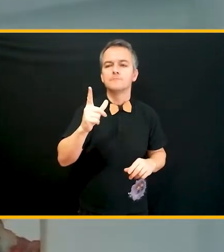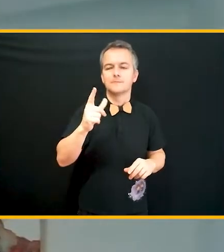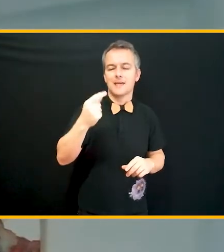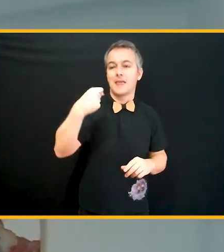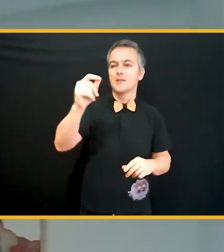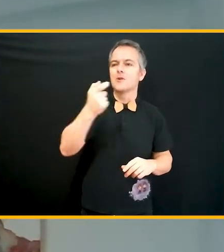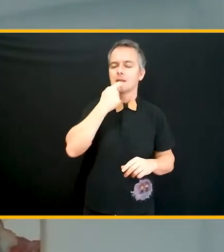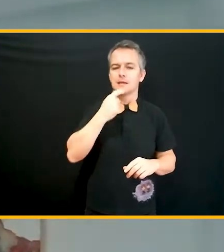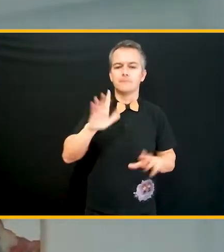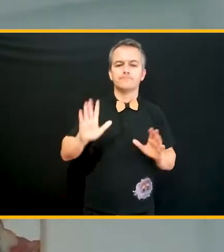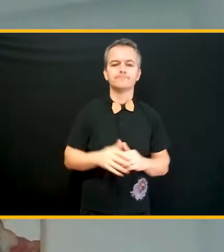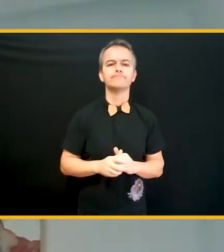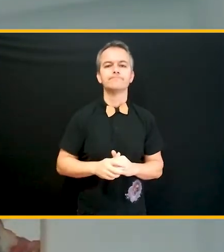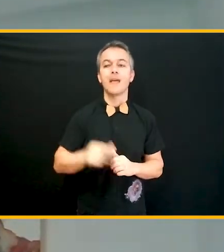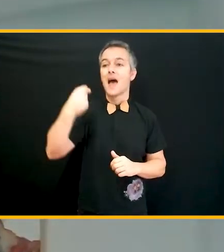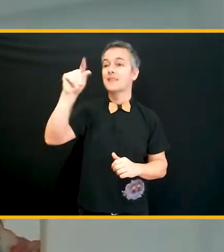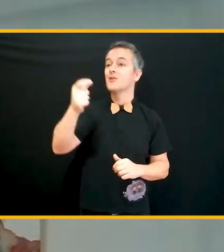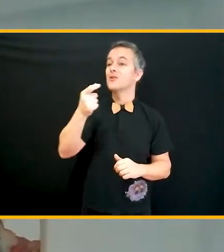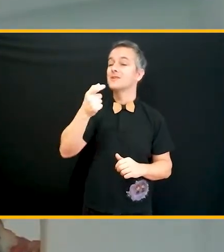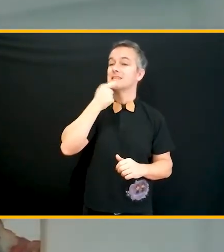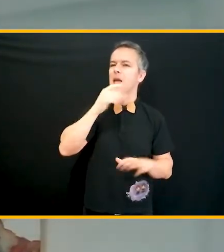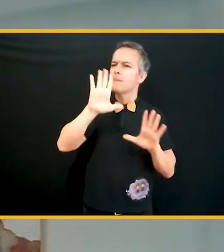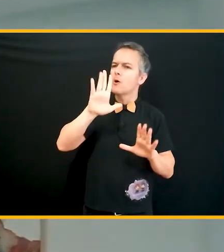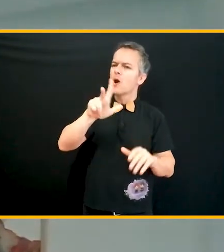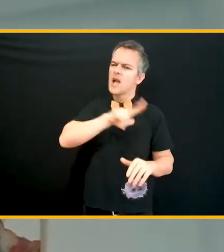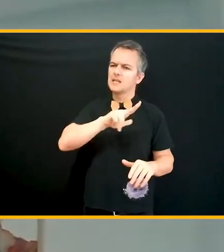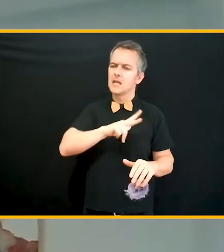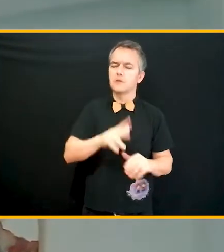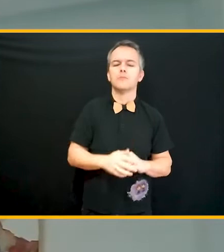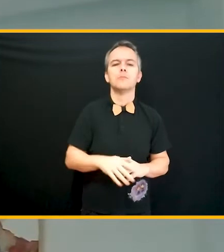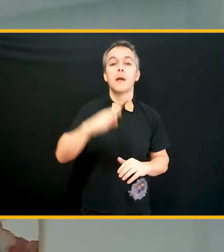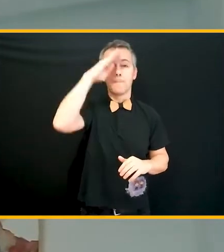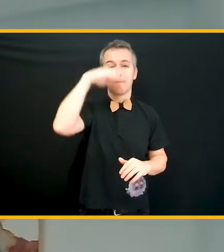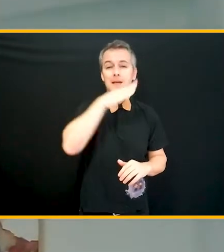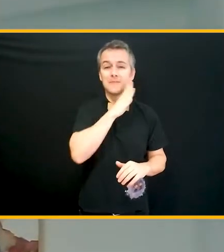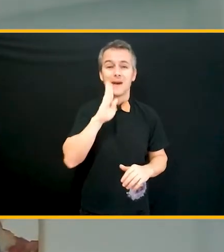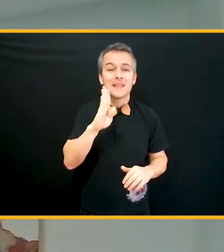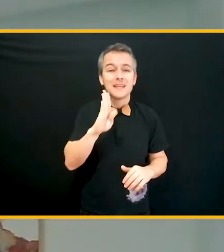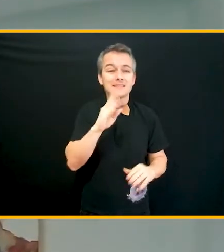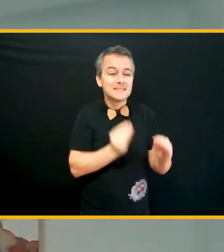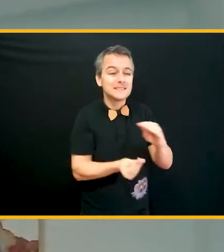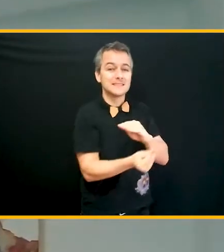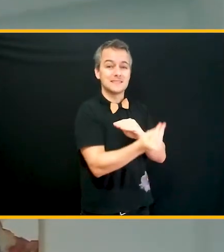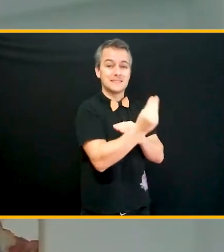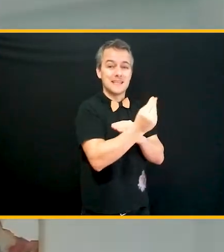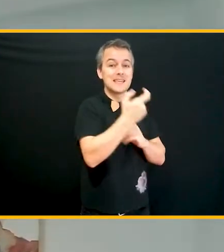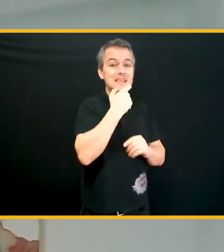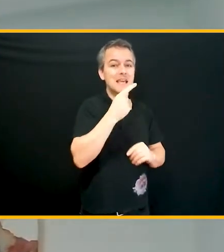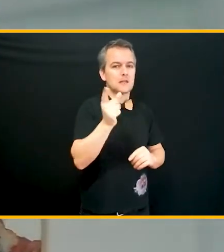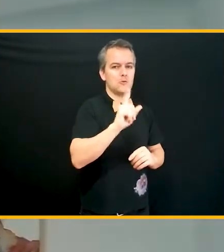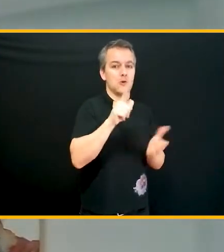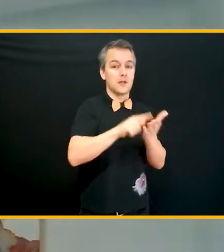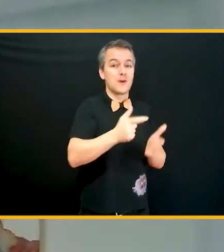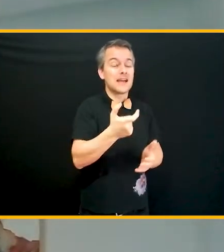¿vale? Mis padres, mi madre y mi padre no eran ingleses, de lengua inglesa, sino que